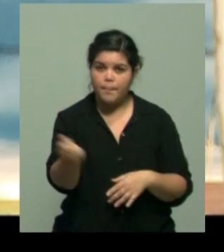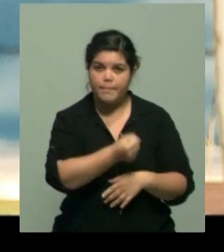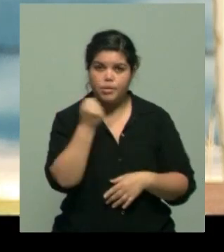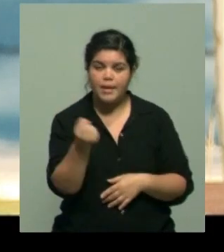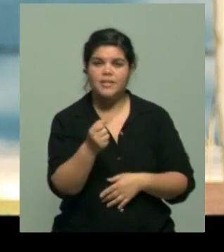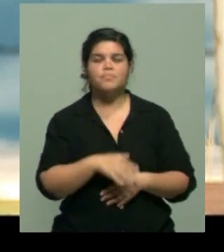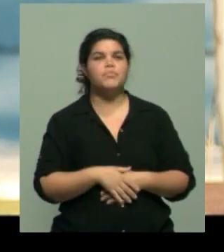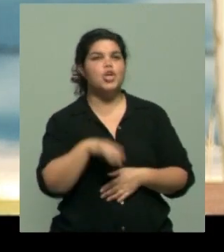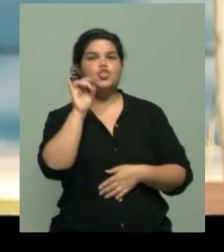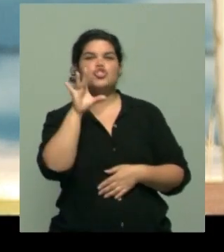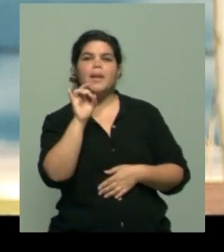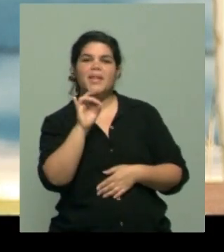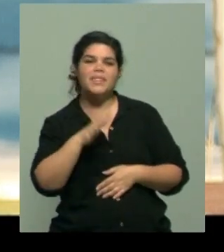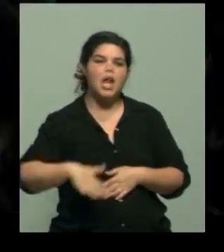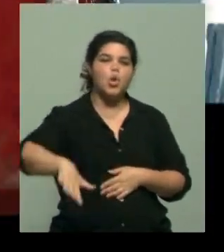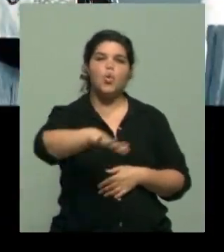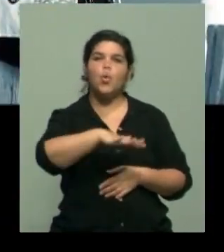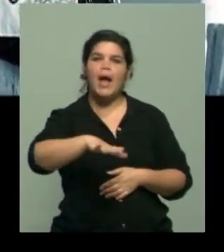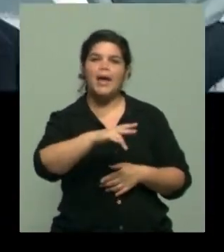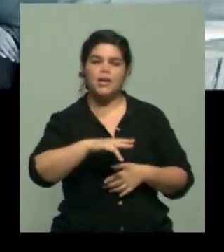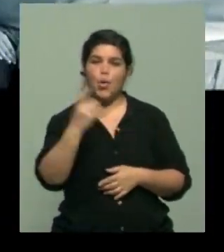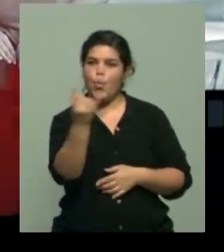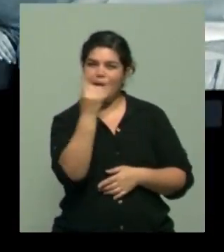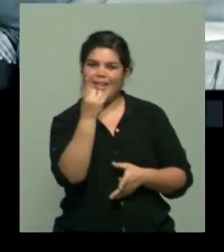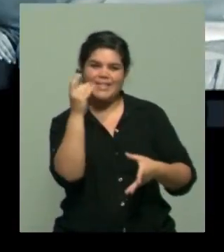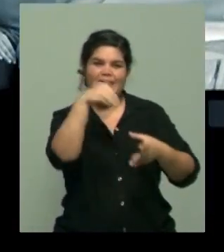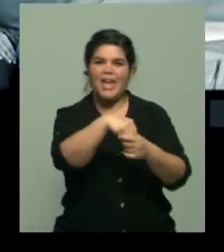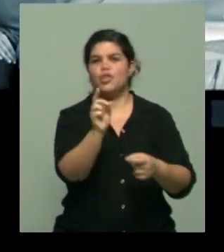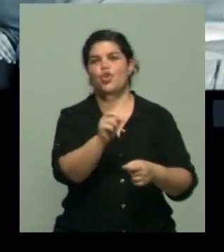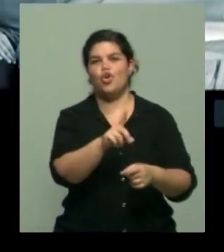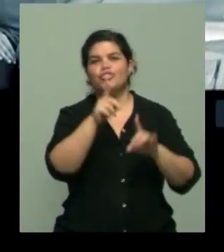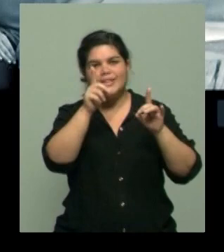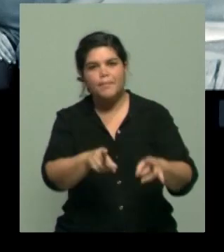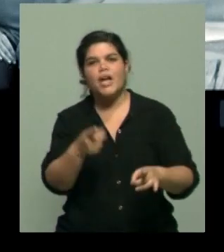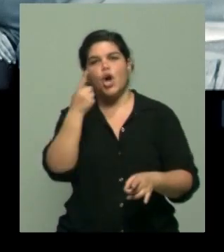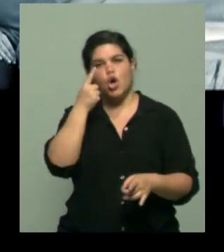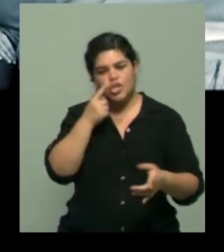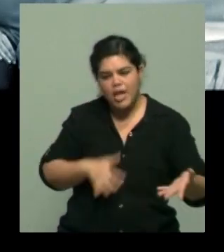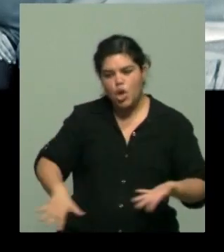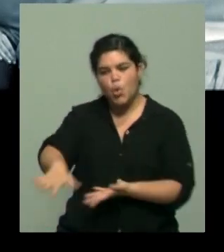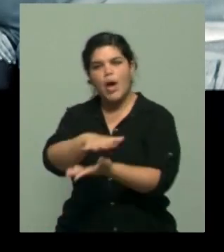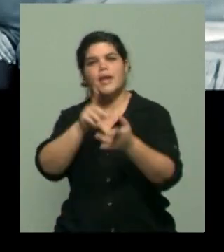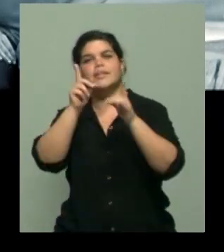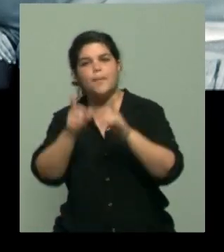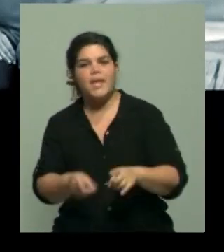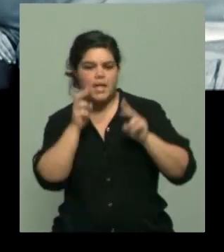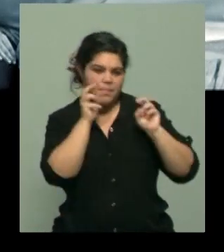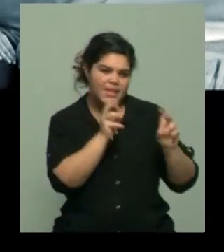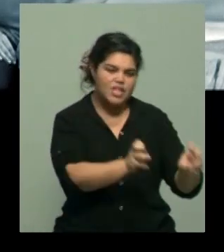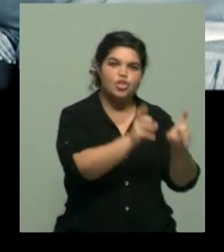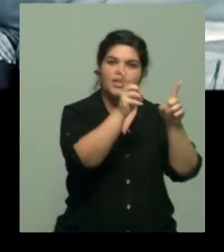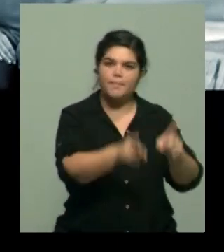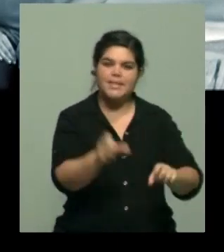físico, no es el aula que yo vengo y curso, la universidad es el territorio, la universidad es la investigación, es la extensión, es